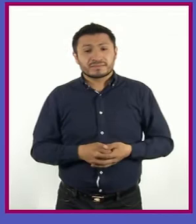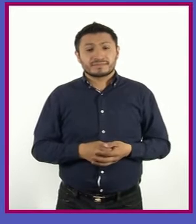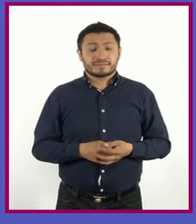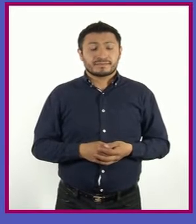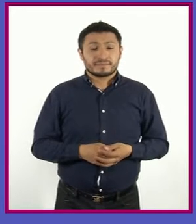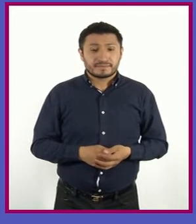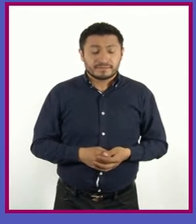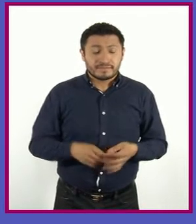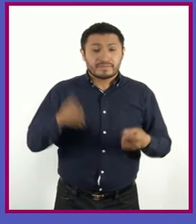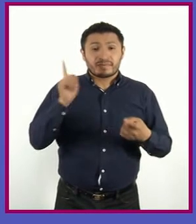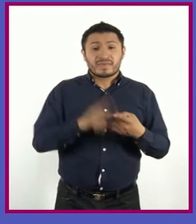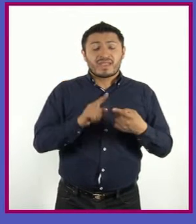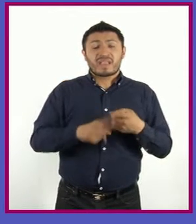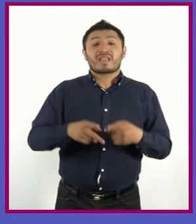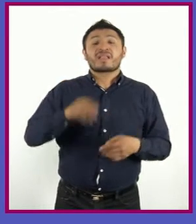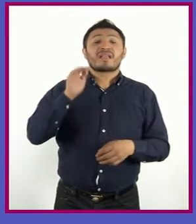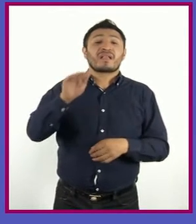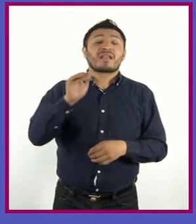a quién se le habla